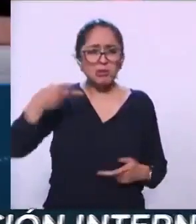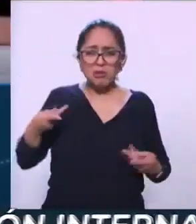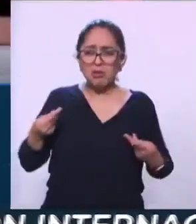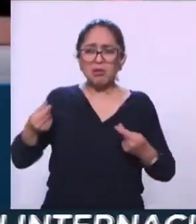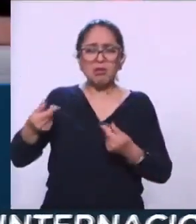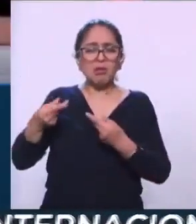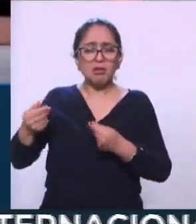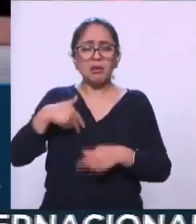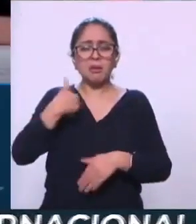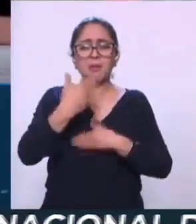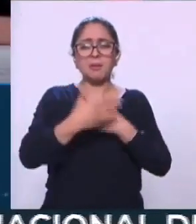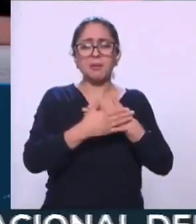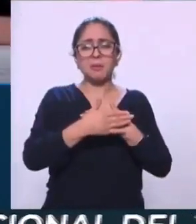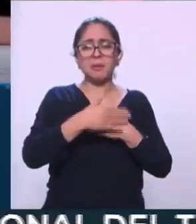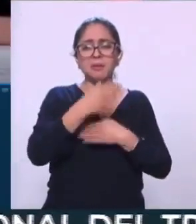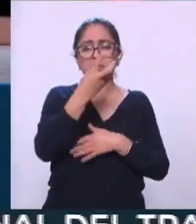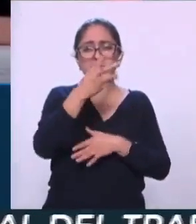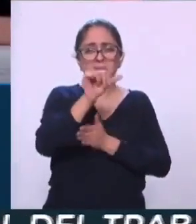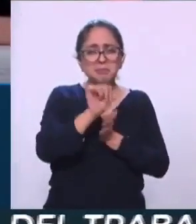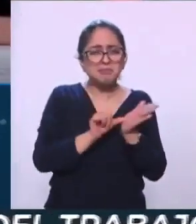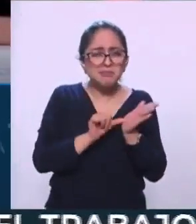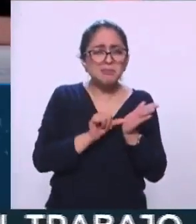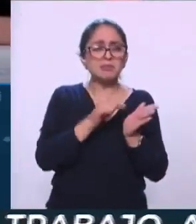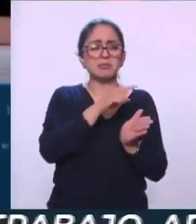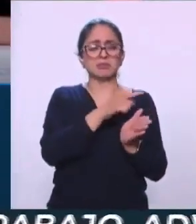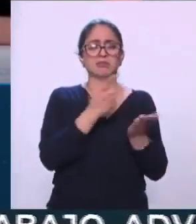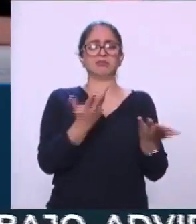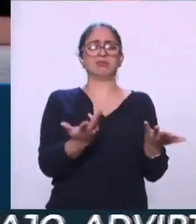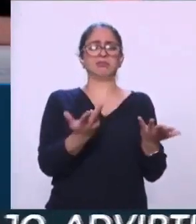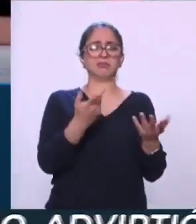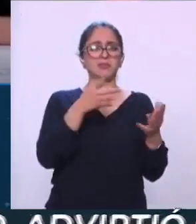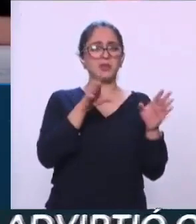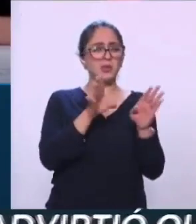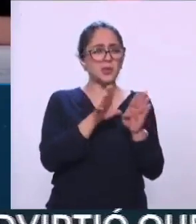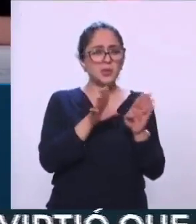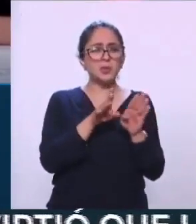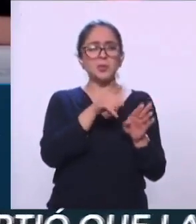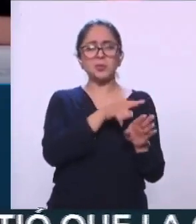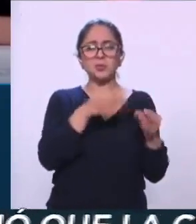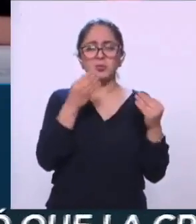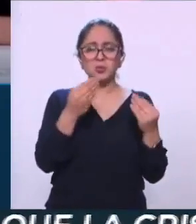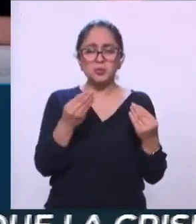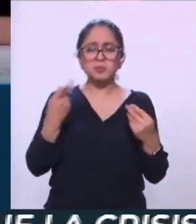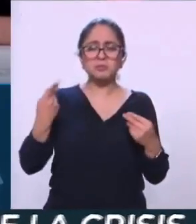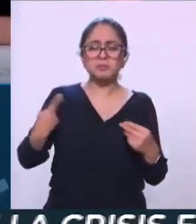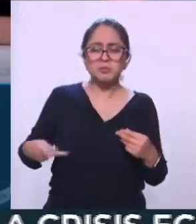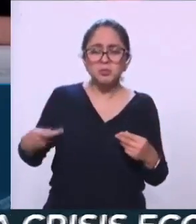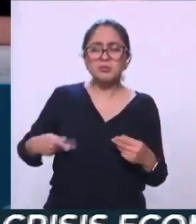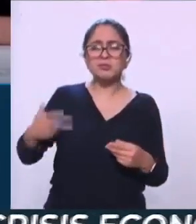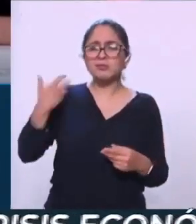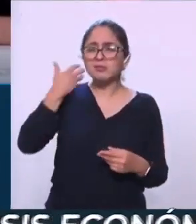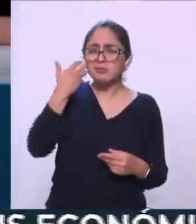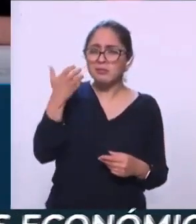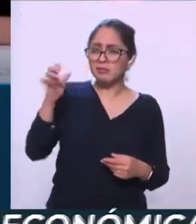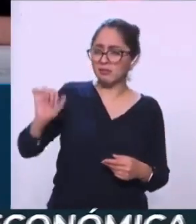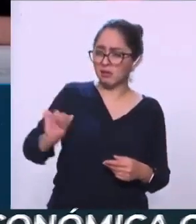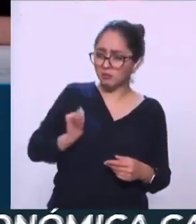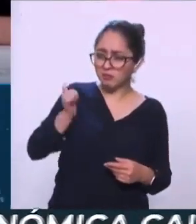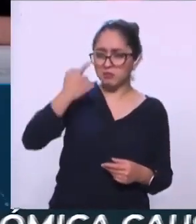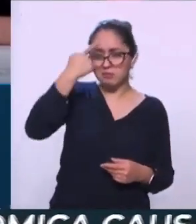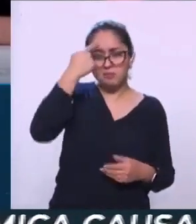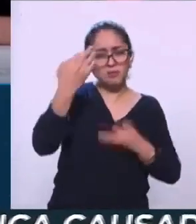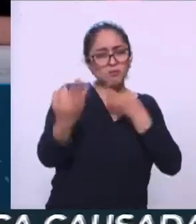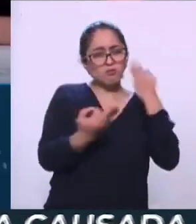el primer trimestre del año que viene. Entonces, veo ahí una intención muy dolosa de desinformar, además una muy